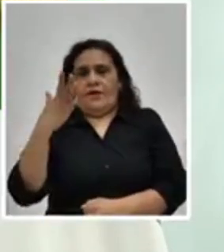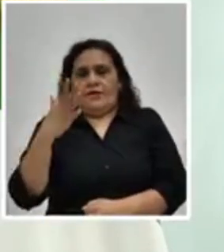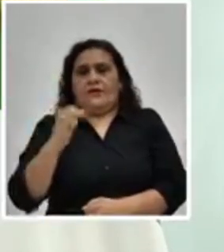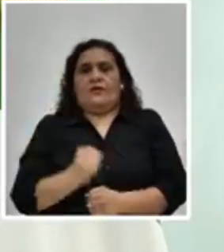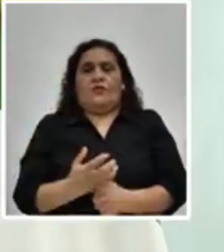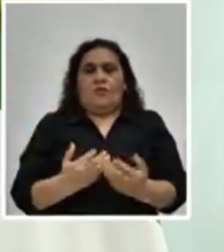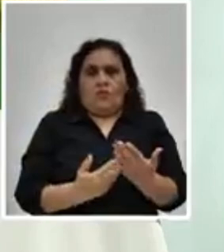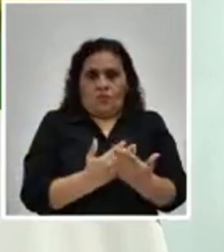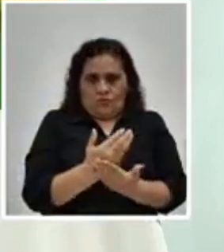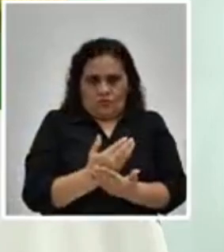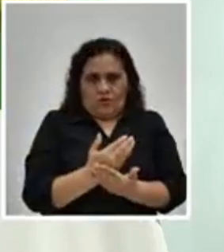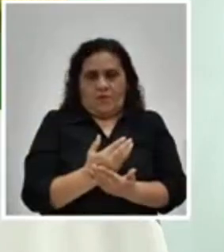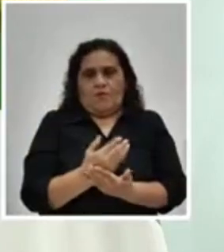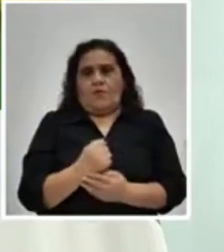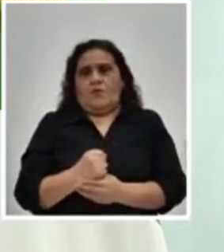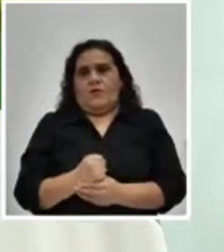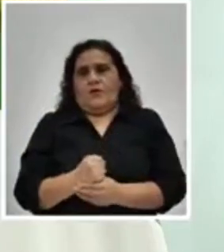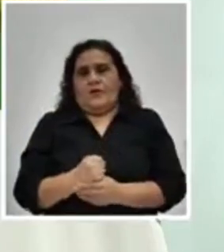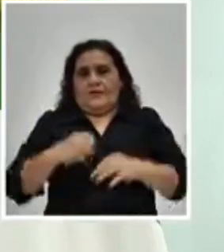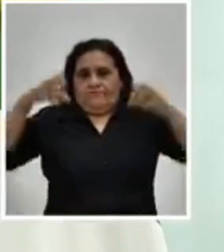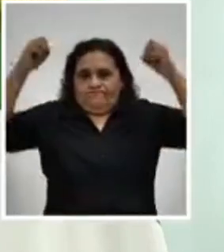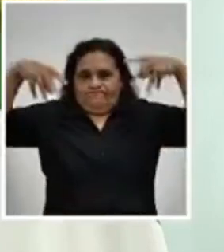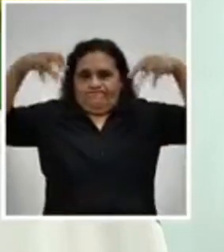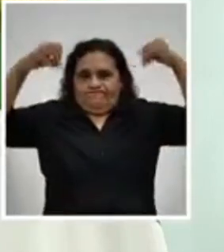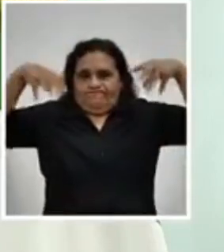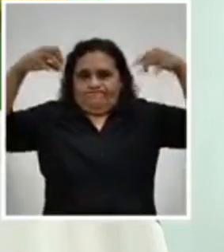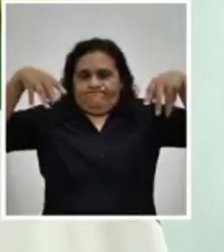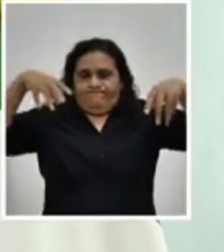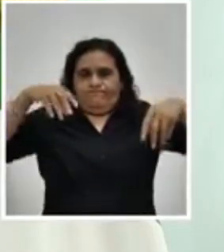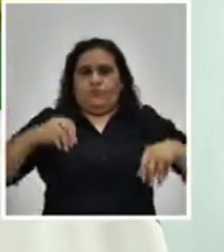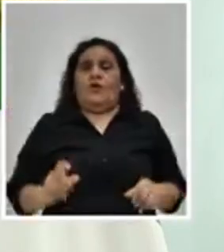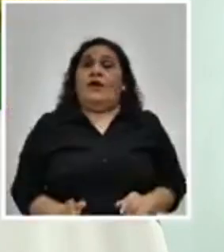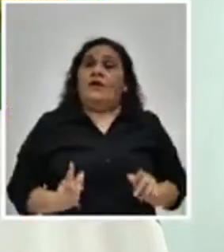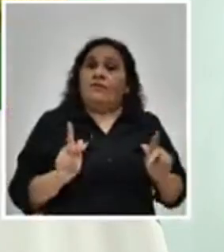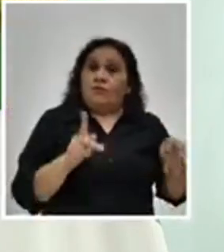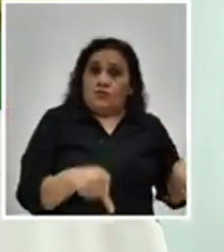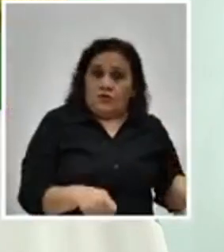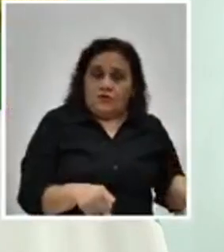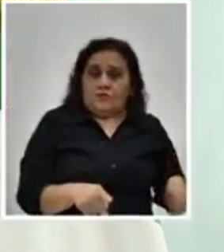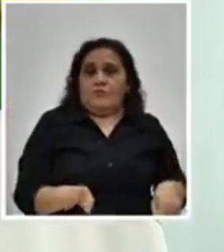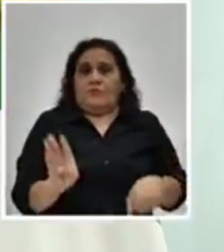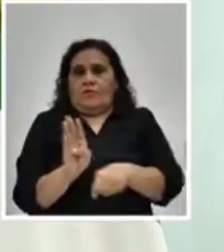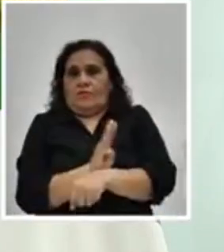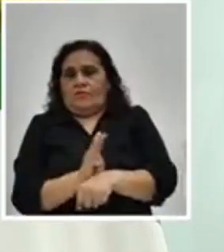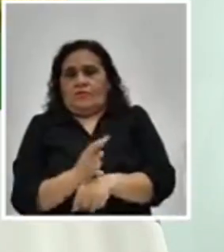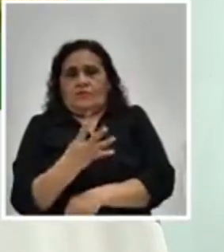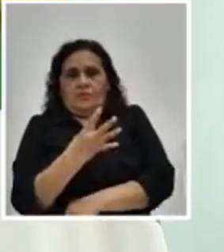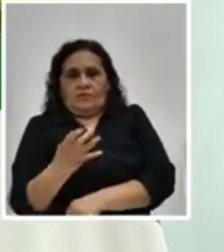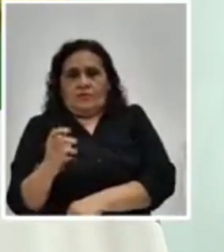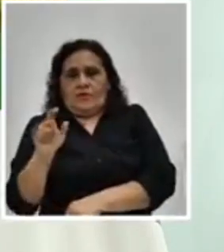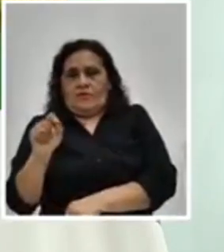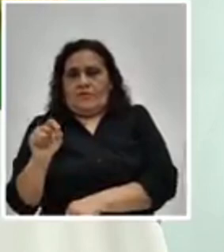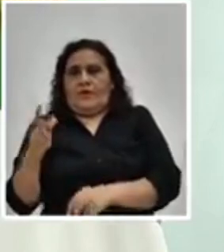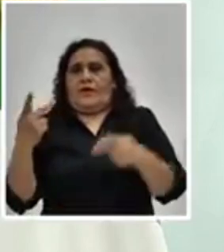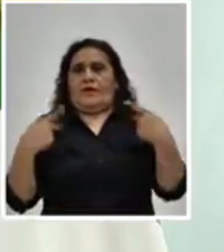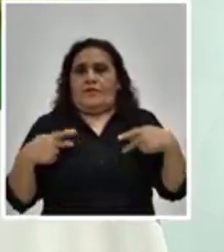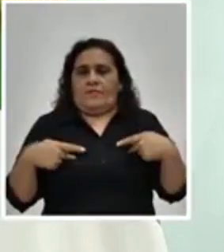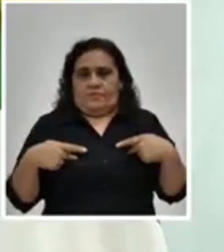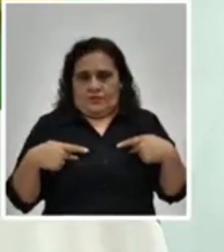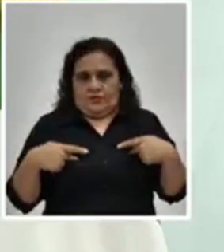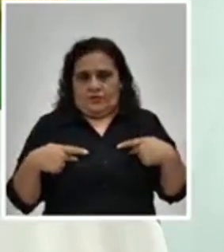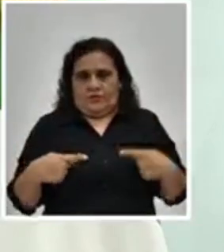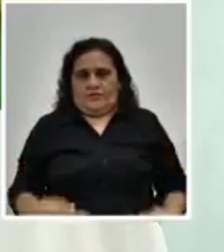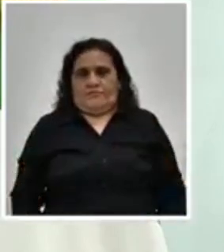nuevos para la descarga pluvial en la localidad de Progreso, beneficiando a 420 habitantes